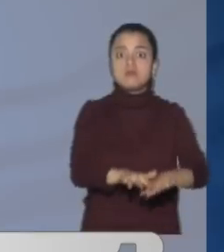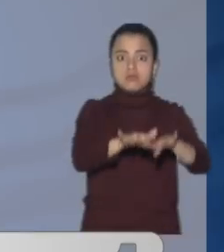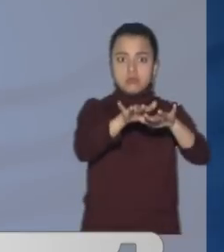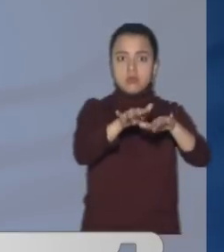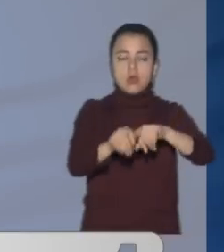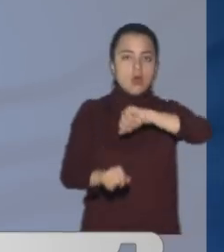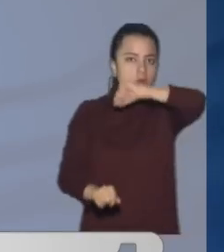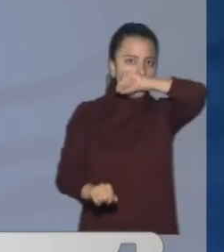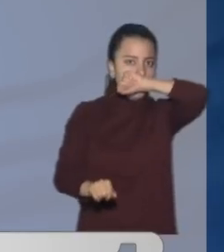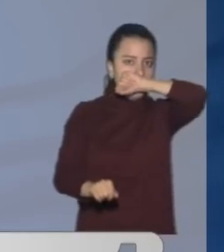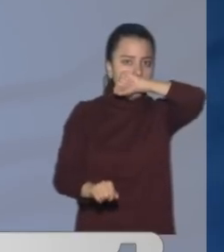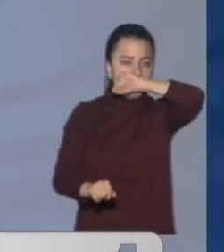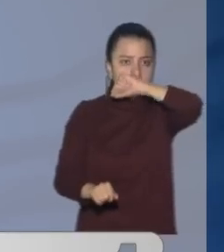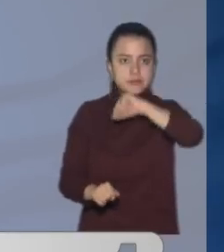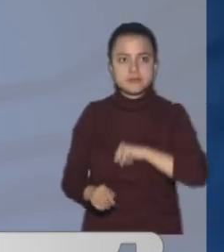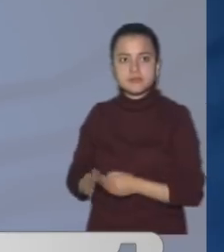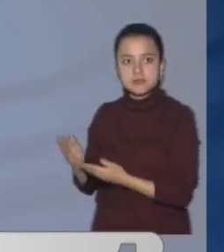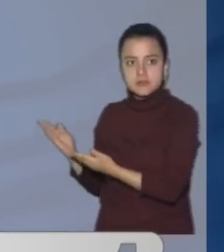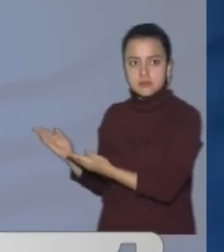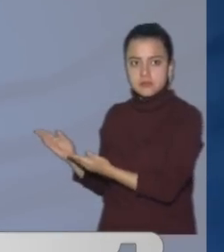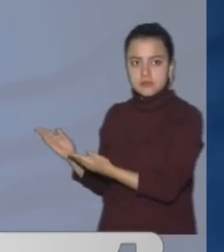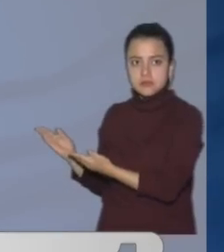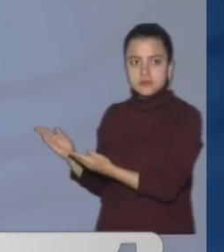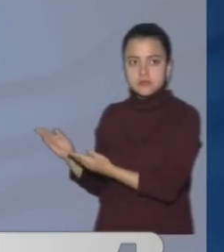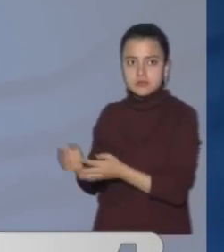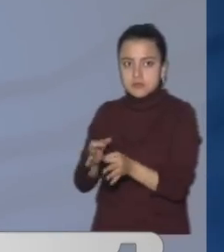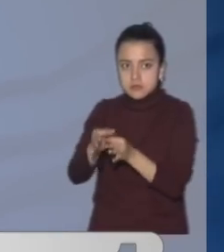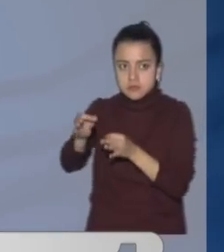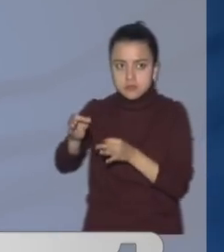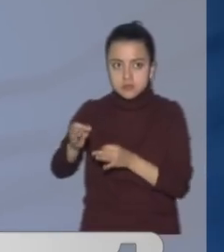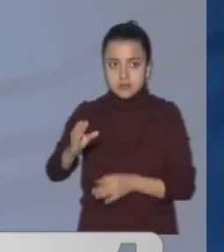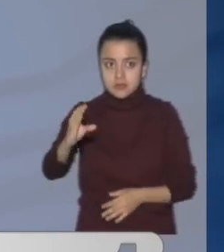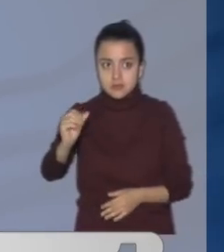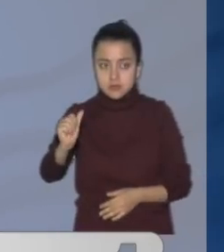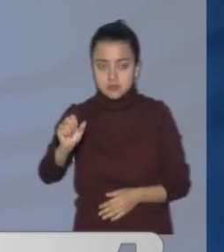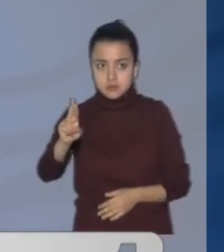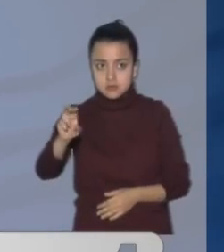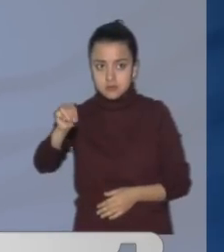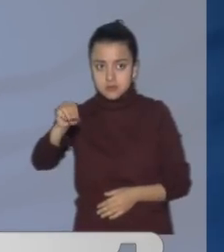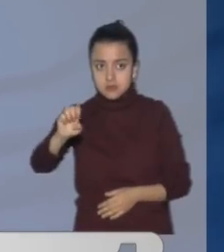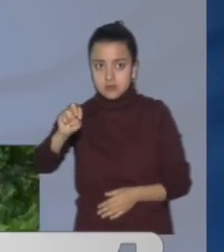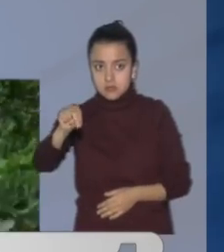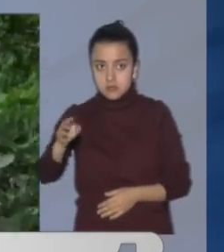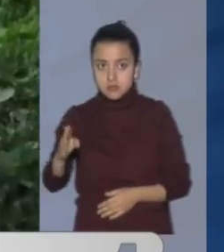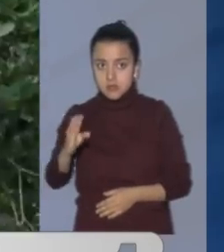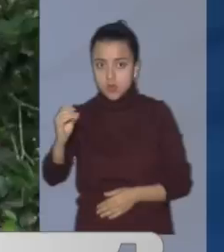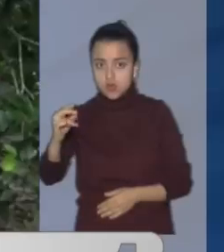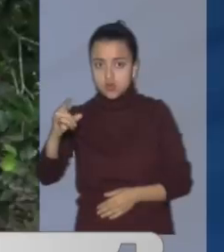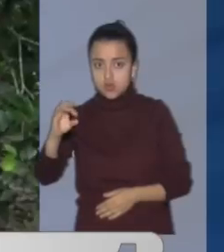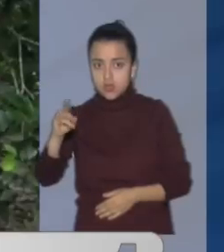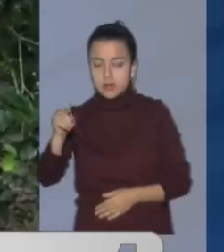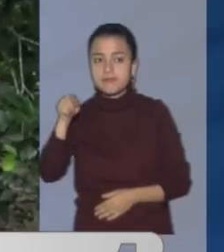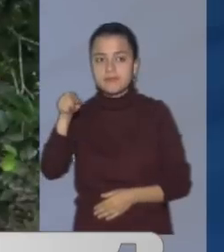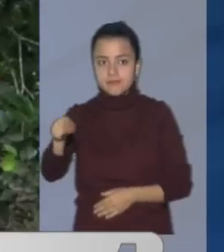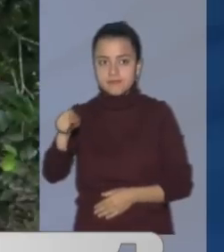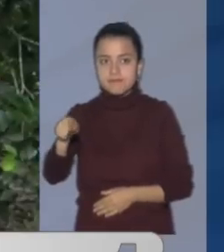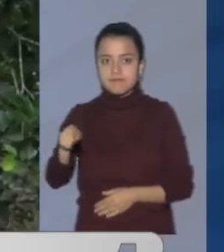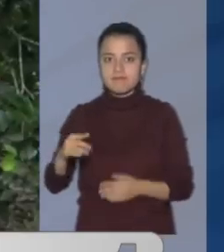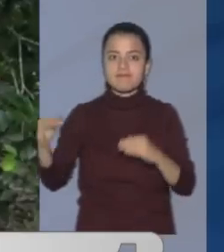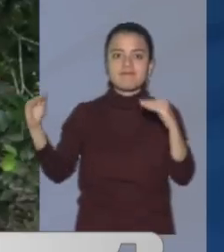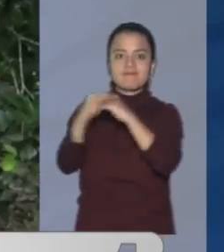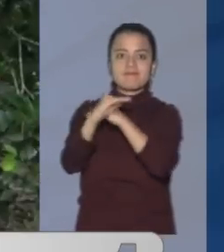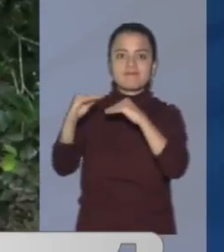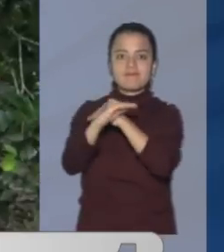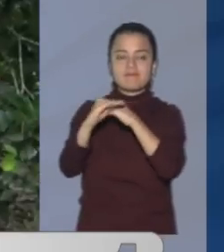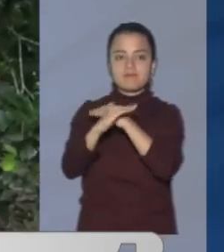invernal, ¿en dónde ocurrió? Sí, en el municipio del Carmen de Chucurí, que se ha visto afectado por esta temporada de lluvias en sus vías,